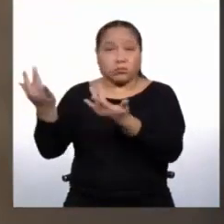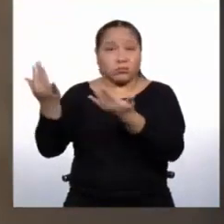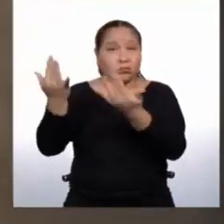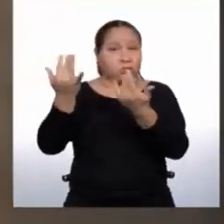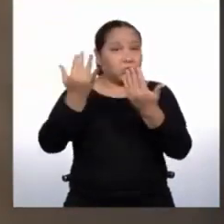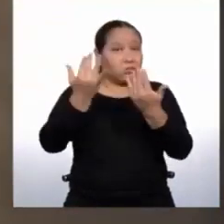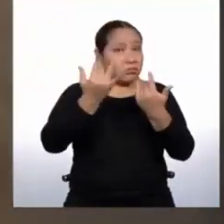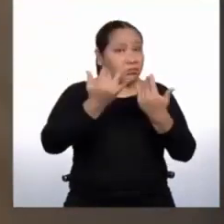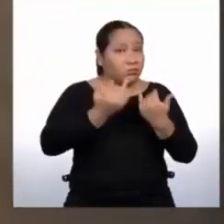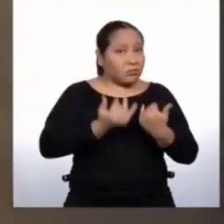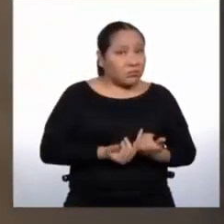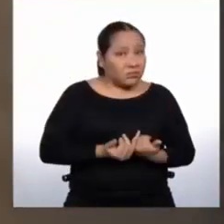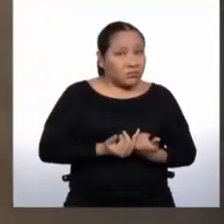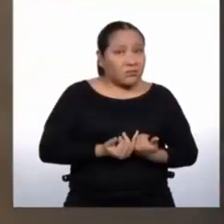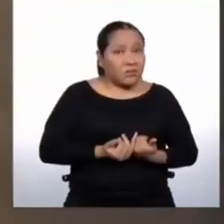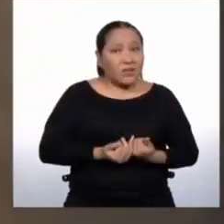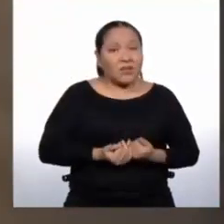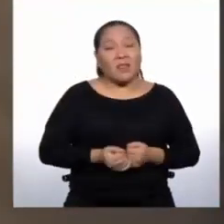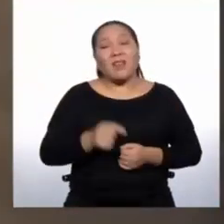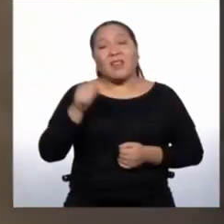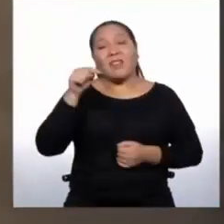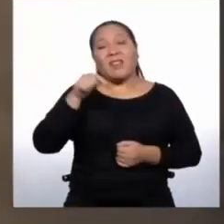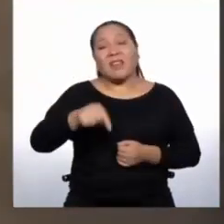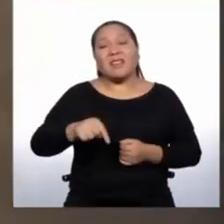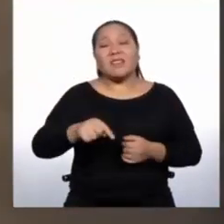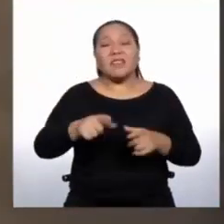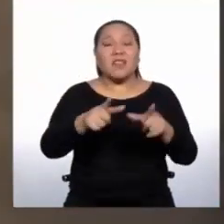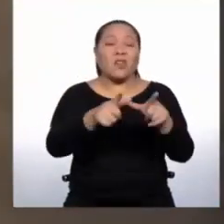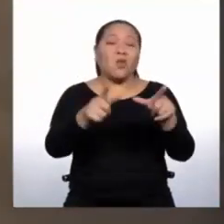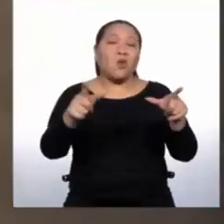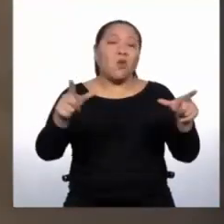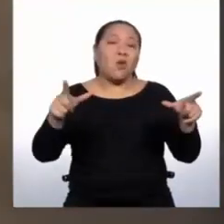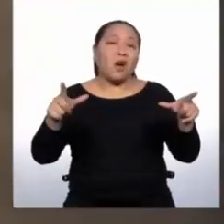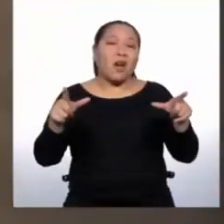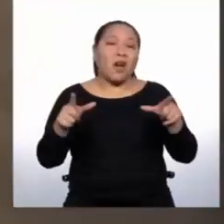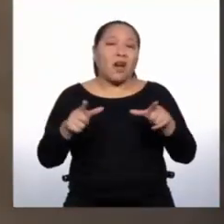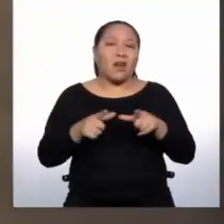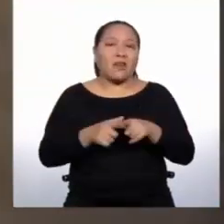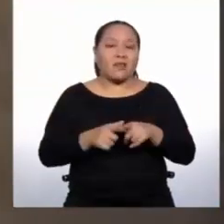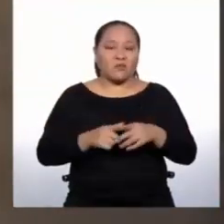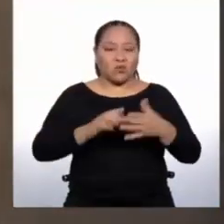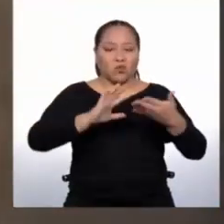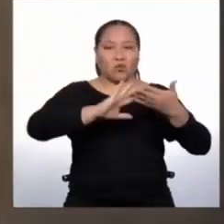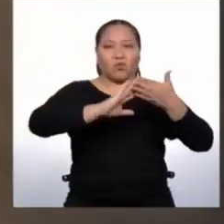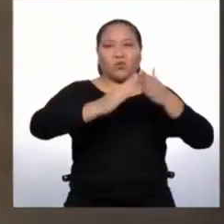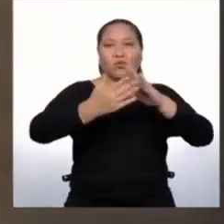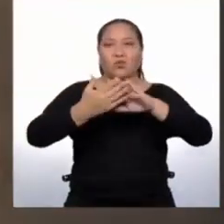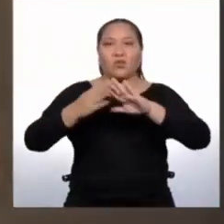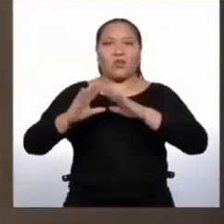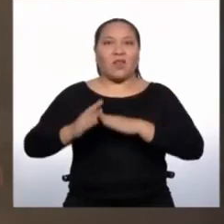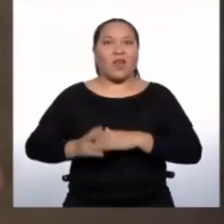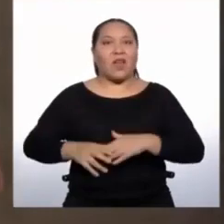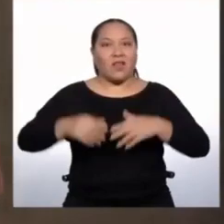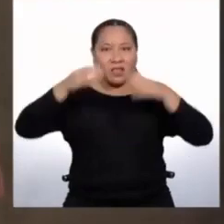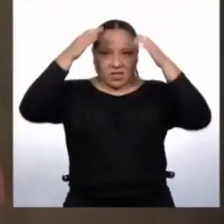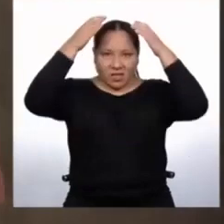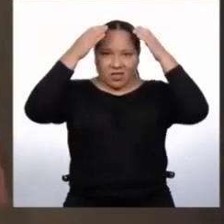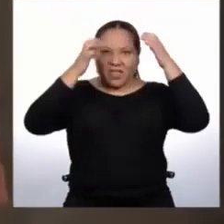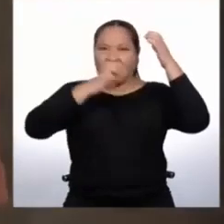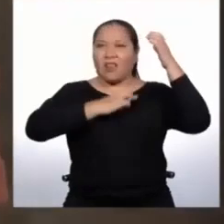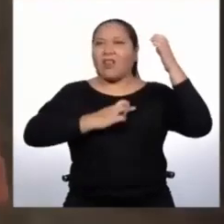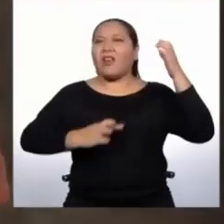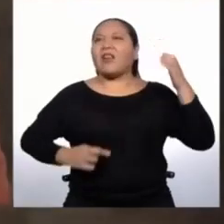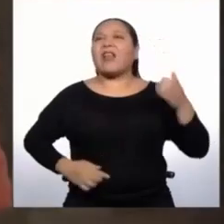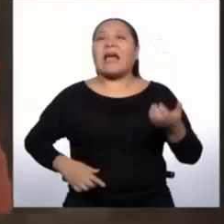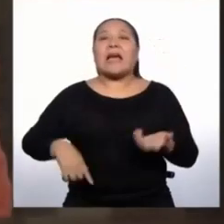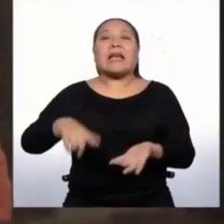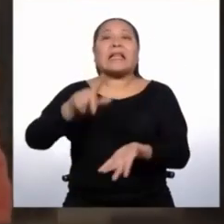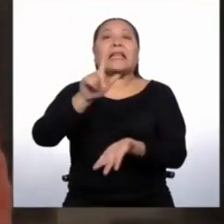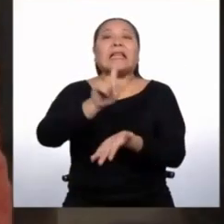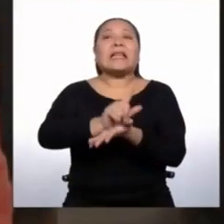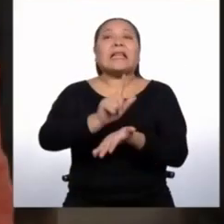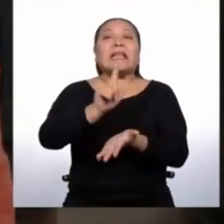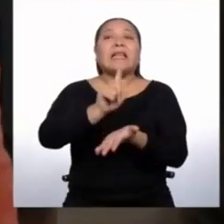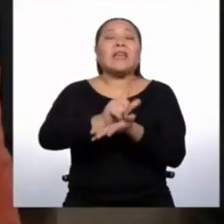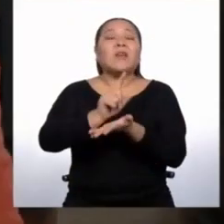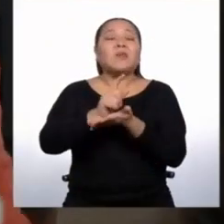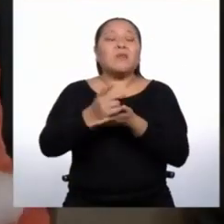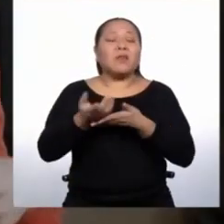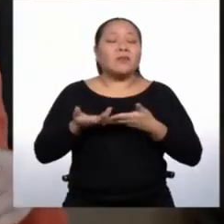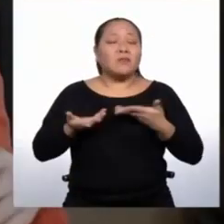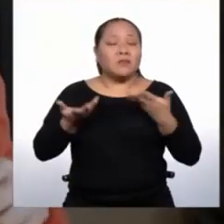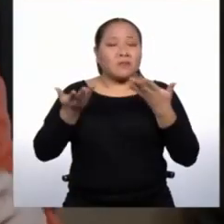3 veces coronada ciudad de los reyes, un cartulario de antiparras cabalgadas sobre nariz